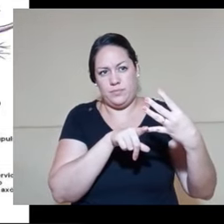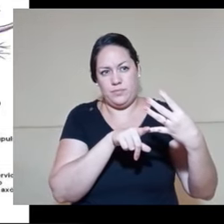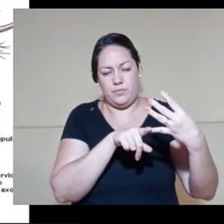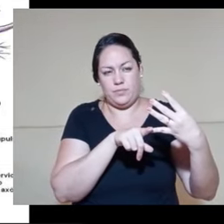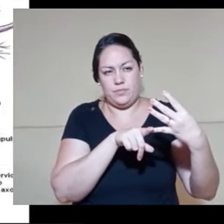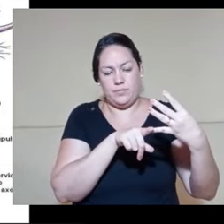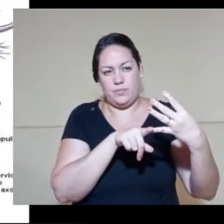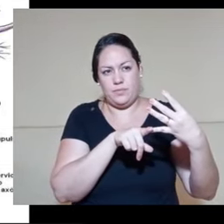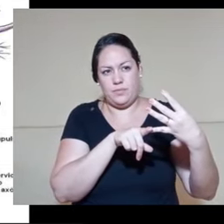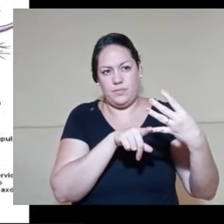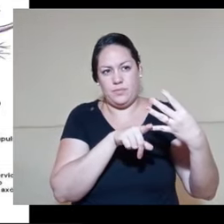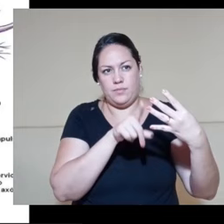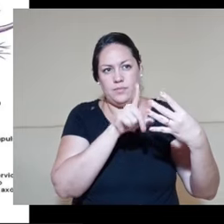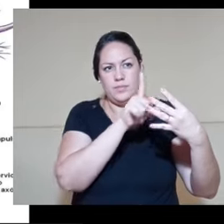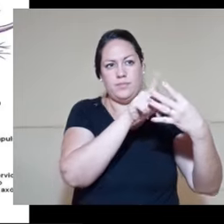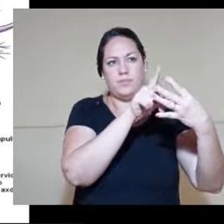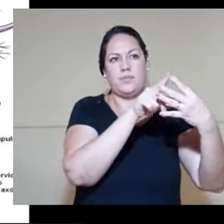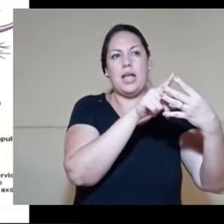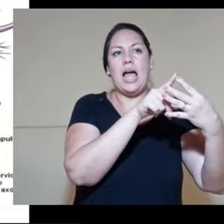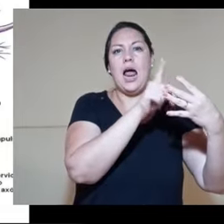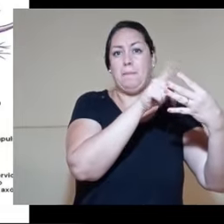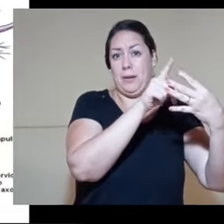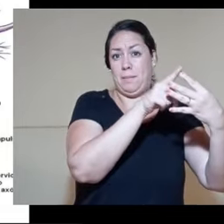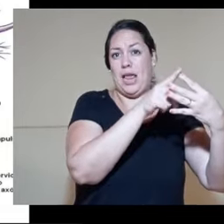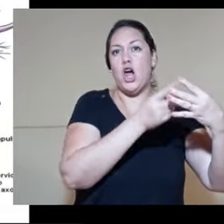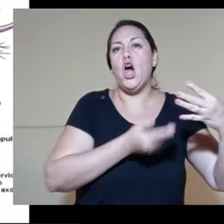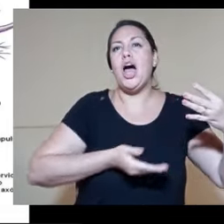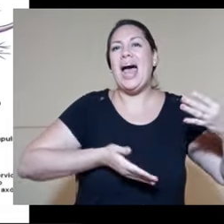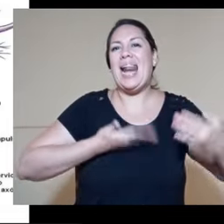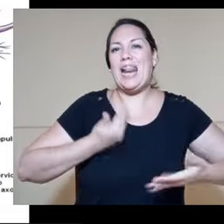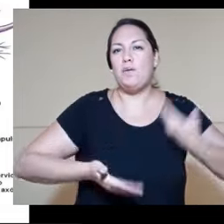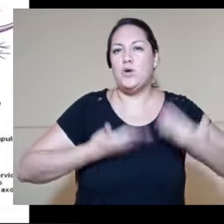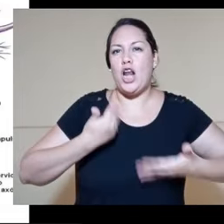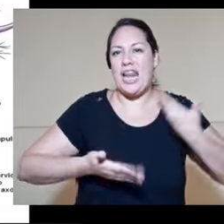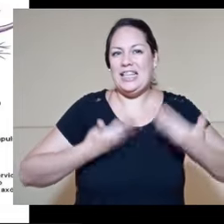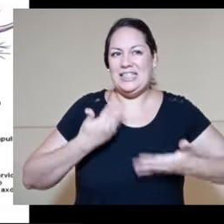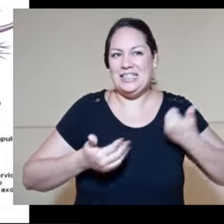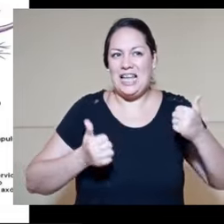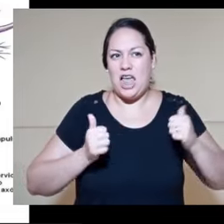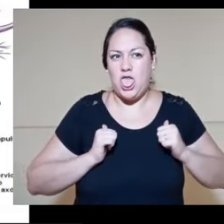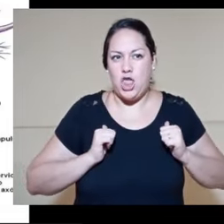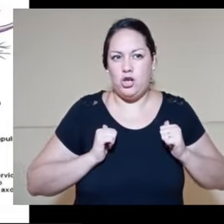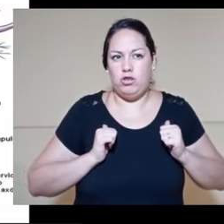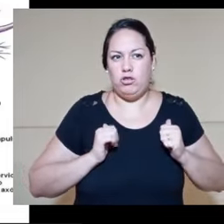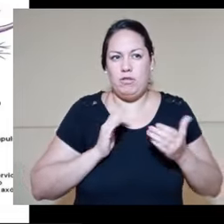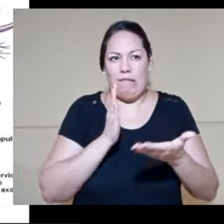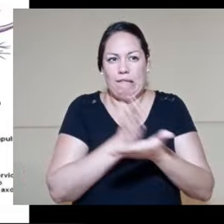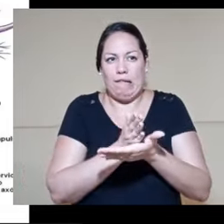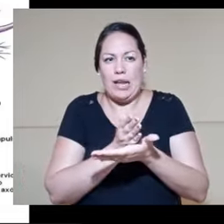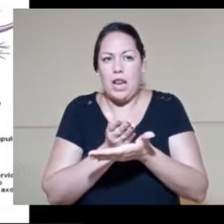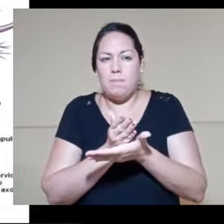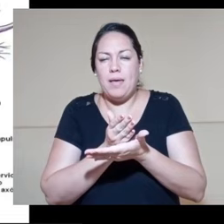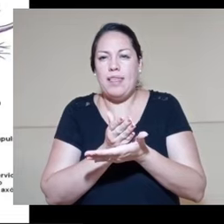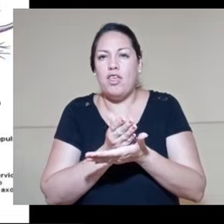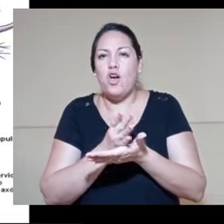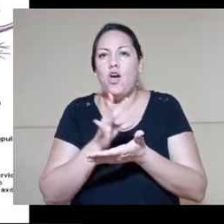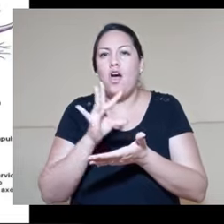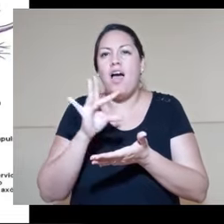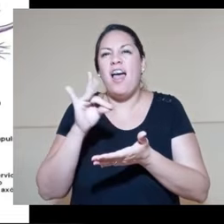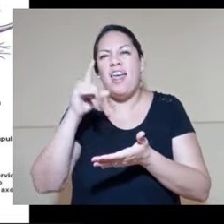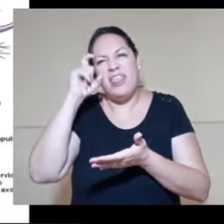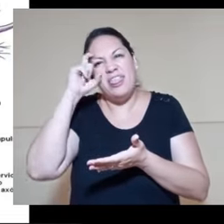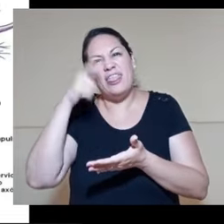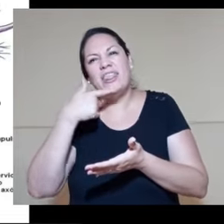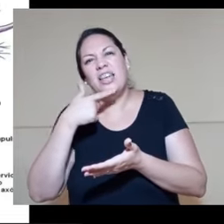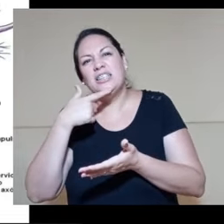salía al principio más, o sea, como que se había repolarizado ya la célula, pero en el